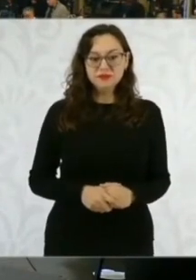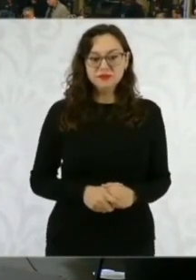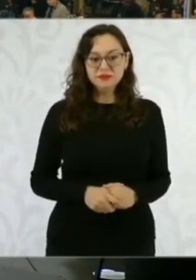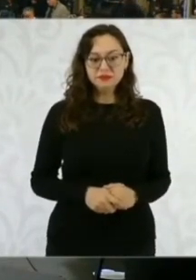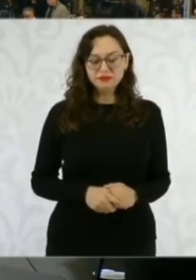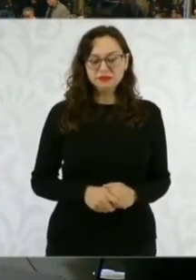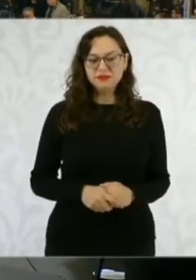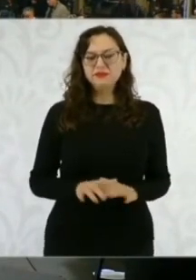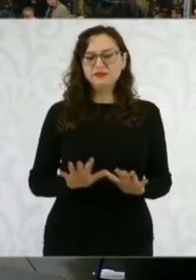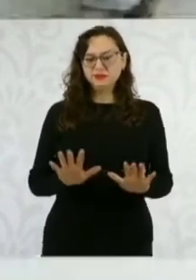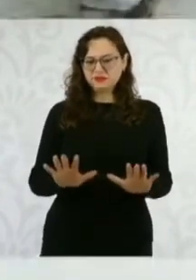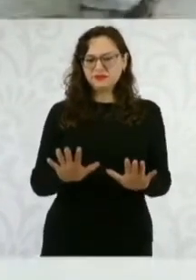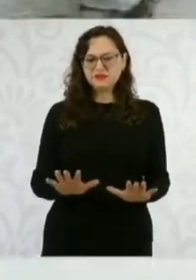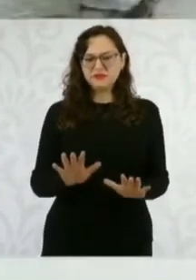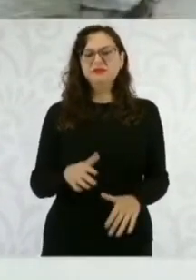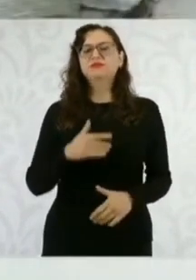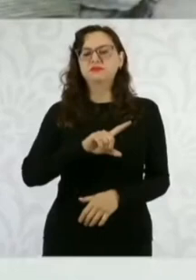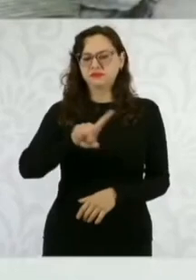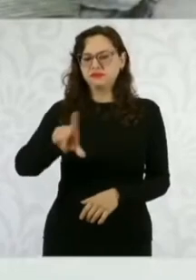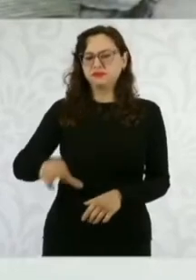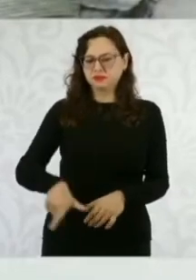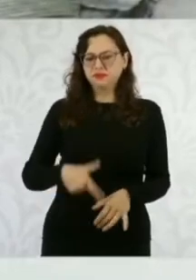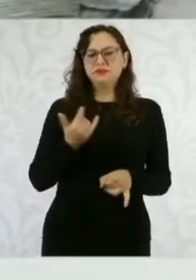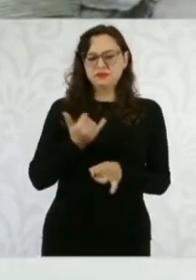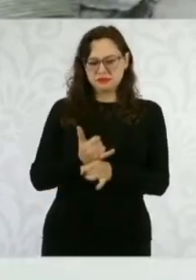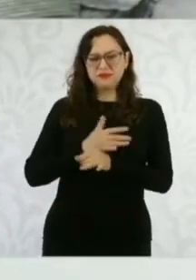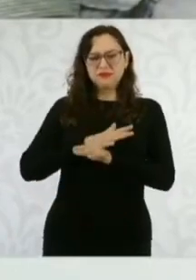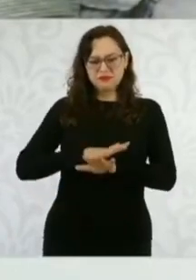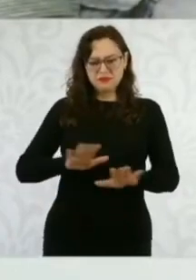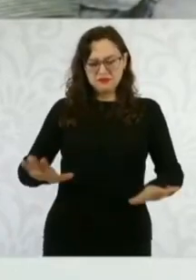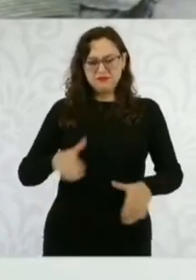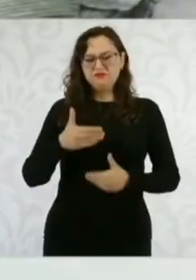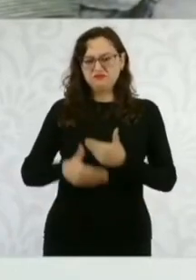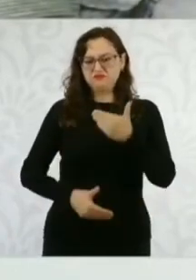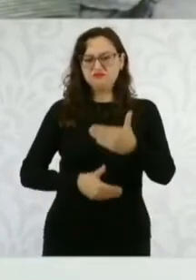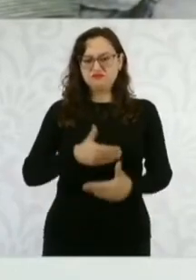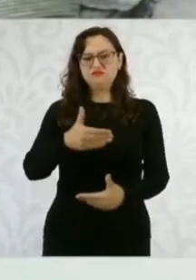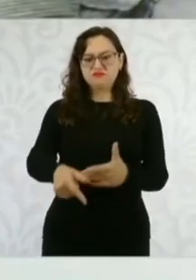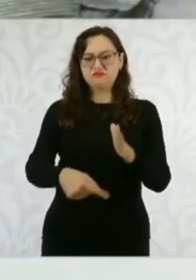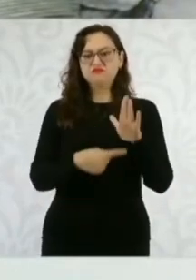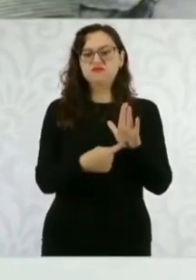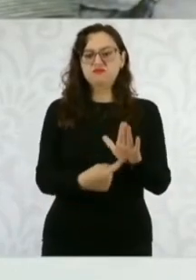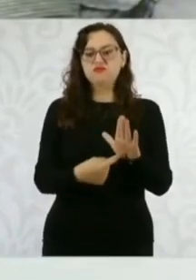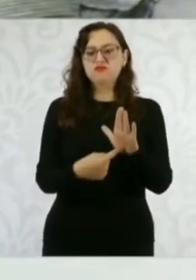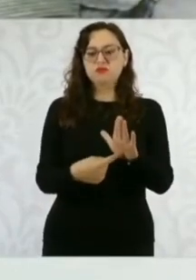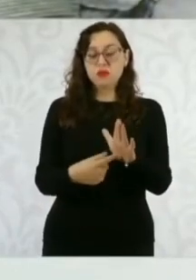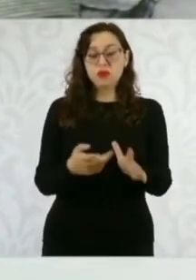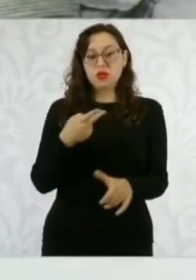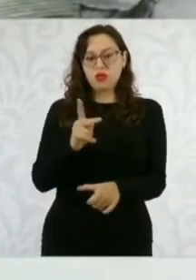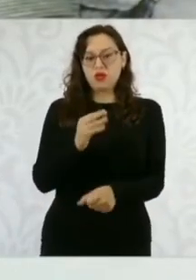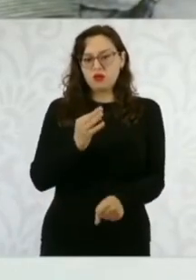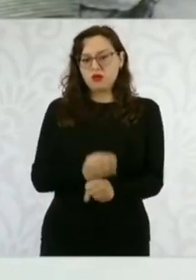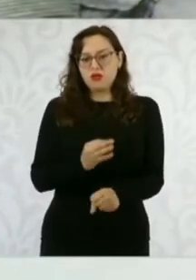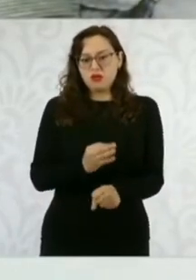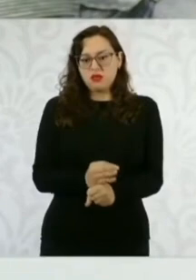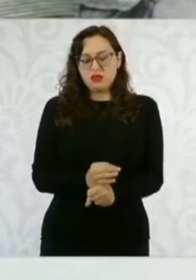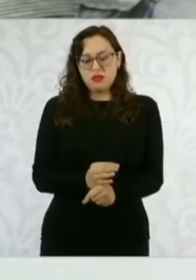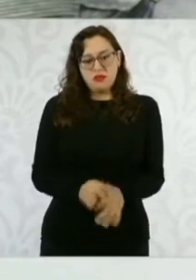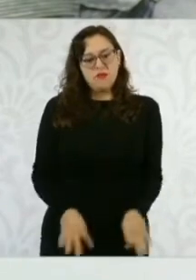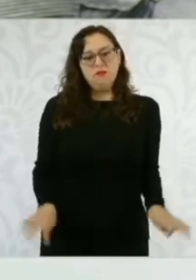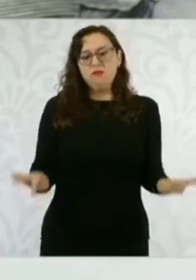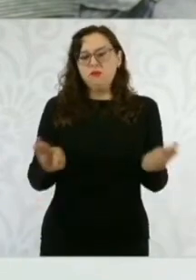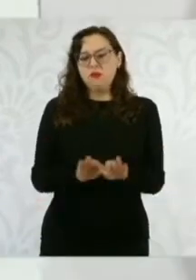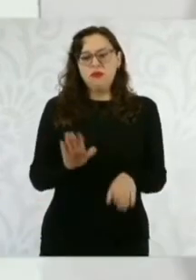Pues ya iremos informando de todas las medidas que se van a tomar. Lo que nos interesa ahora es que